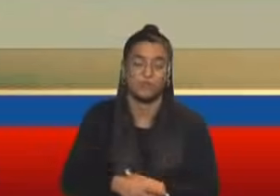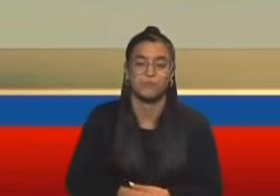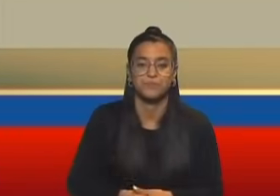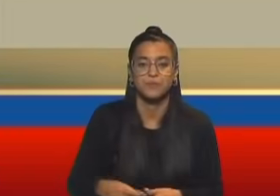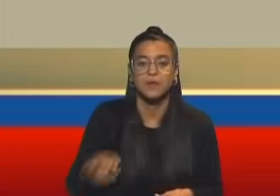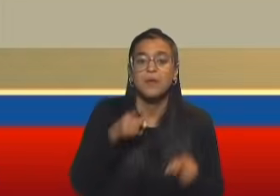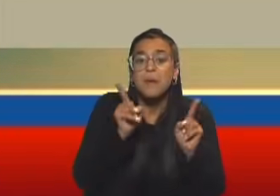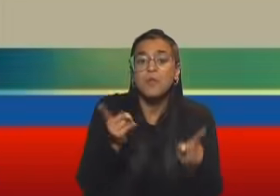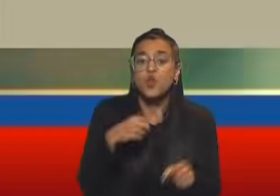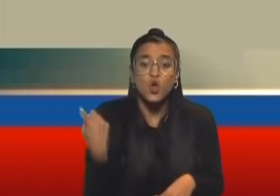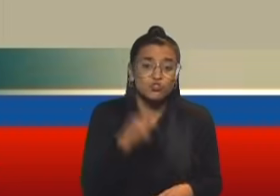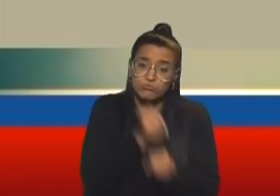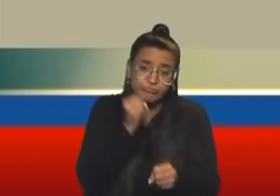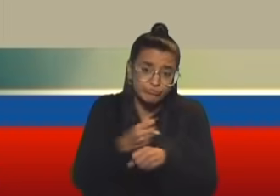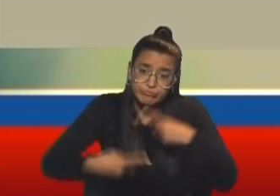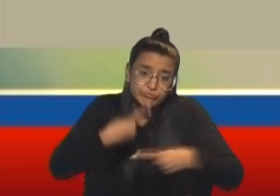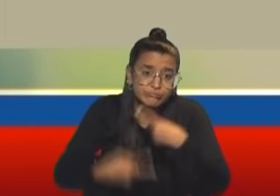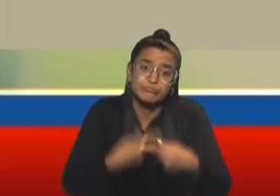pero nosotros vamos a seguir trabajando por